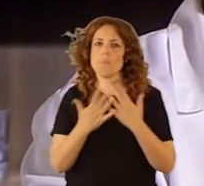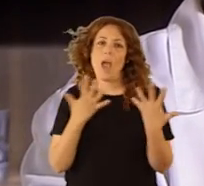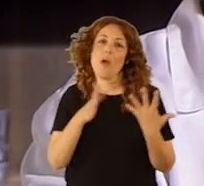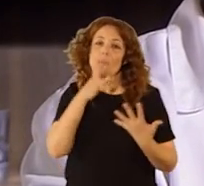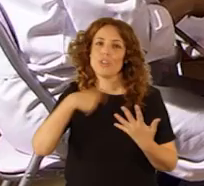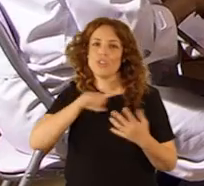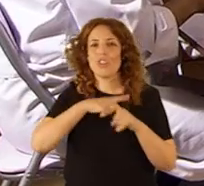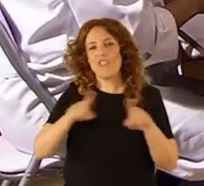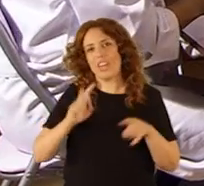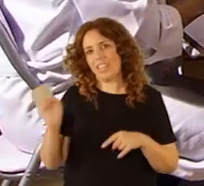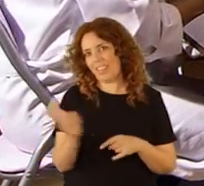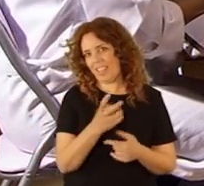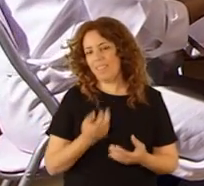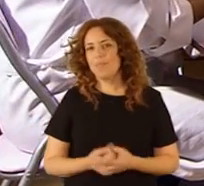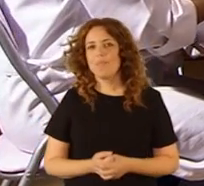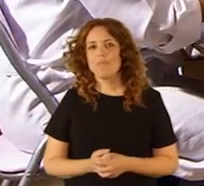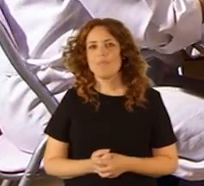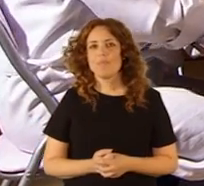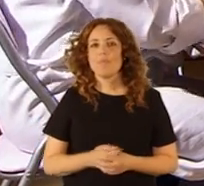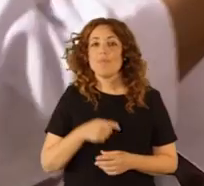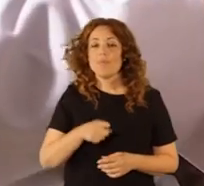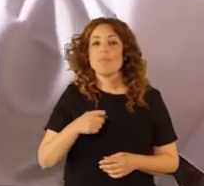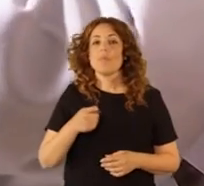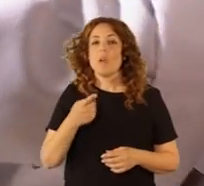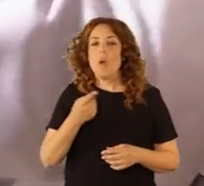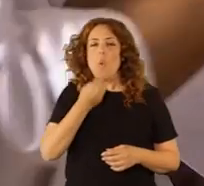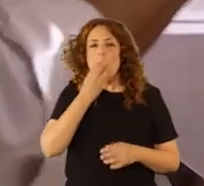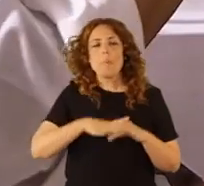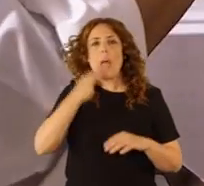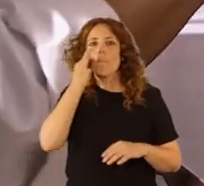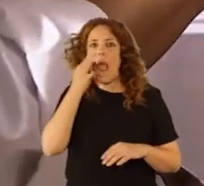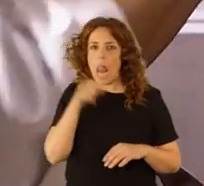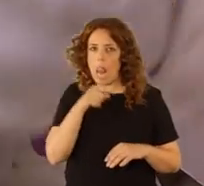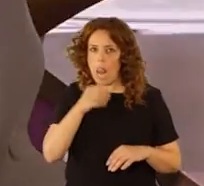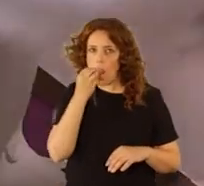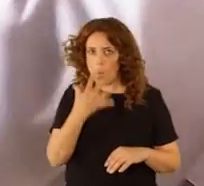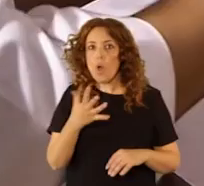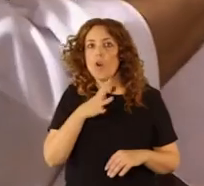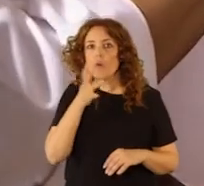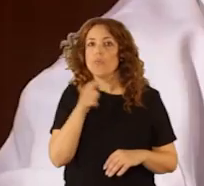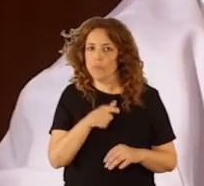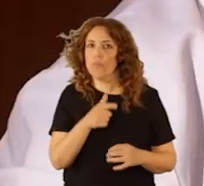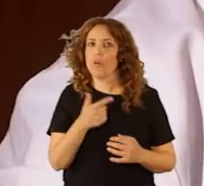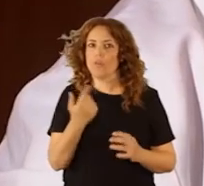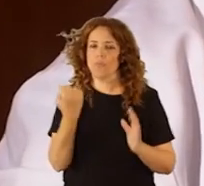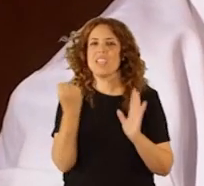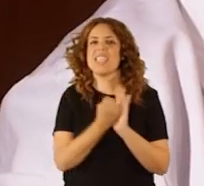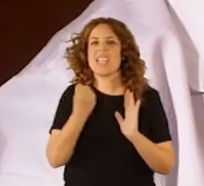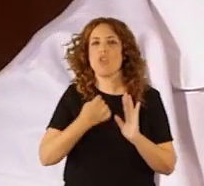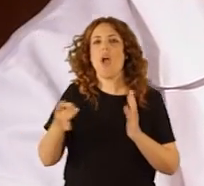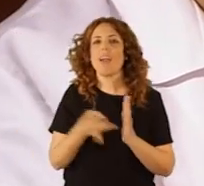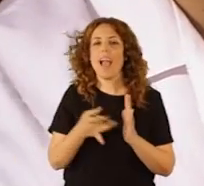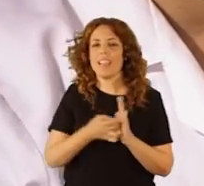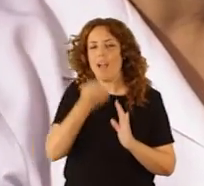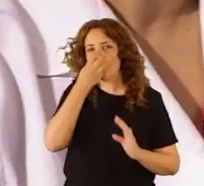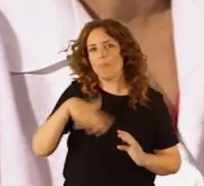seamos diferentes a cualquier producto que hay en el mercado las ricas propiedades dermatológicas de estos productos están garantizadas con el sello